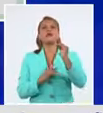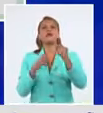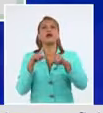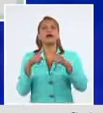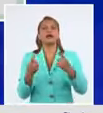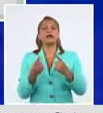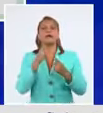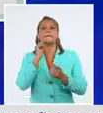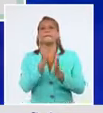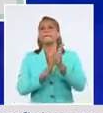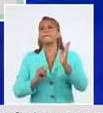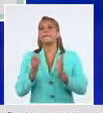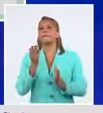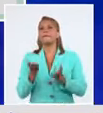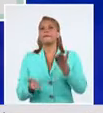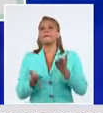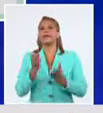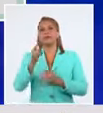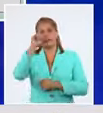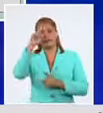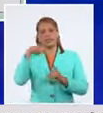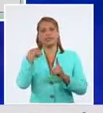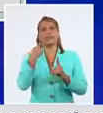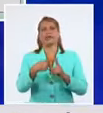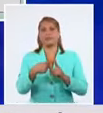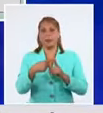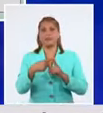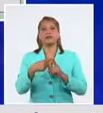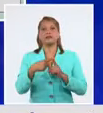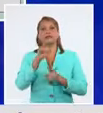del mes de septiembre, que fue de